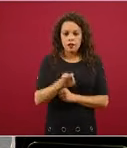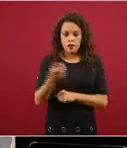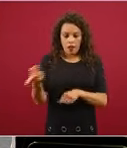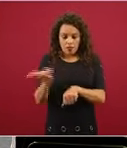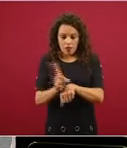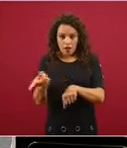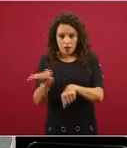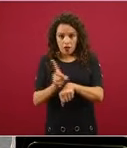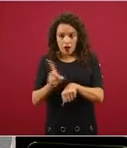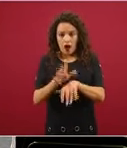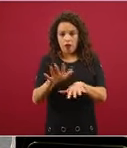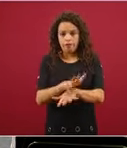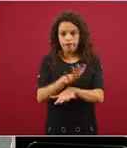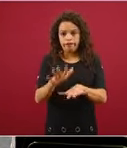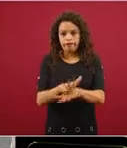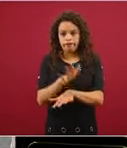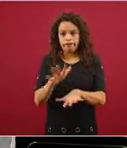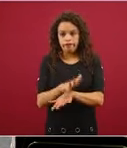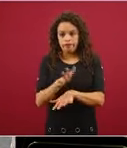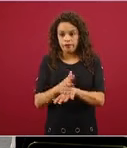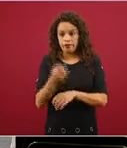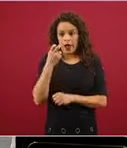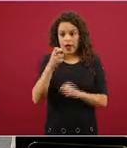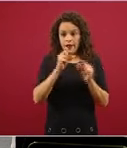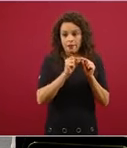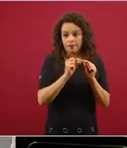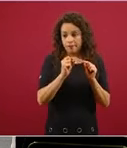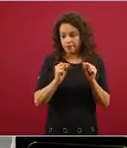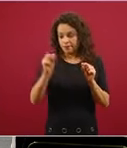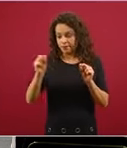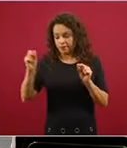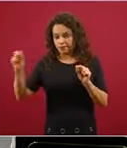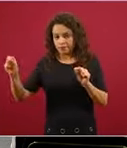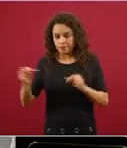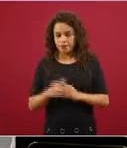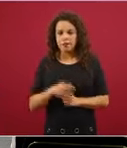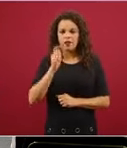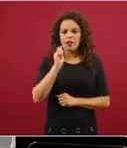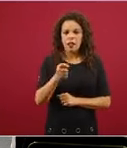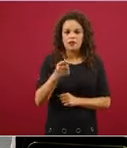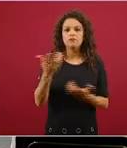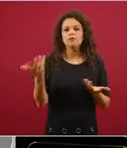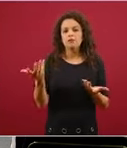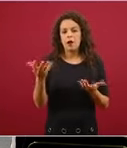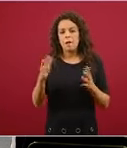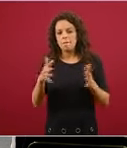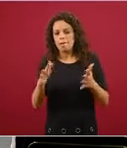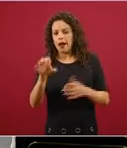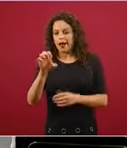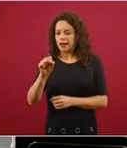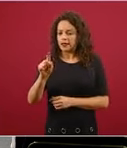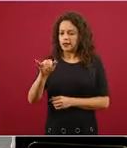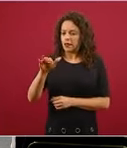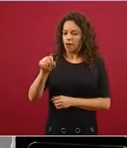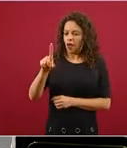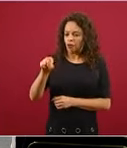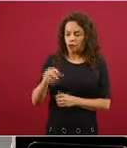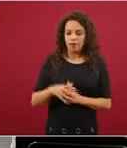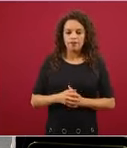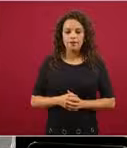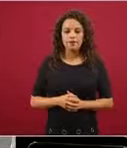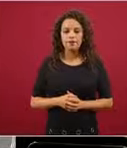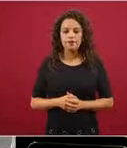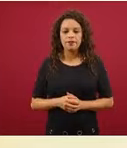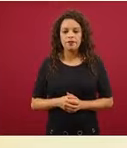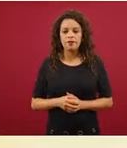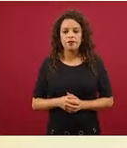diario para este gráfico de casos estimados y lógicamente cuál es la tendencia que llevan. Si recuerdan, la última vez que vimos